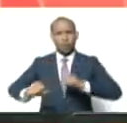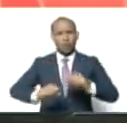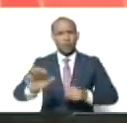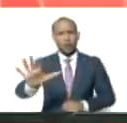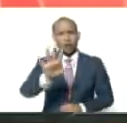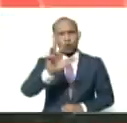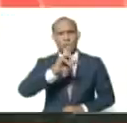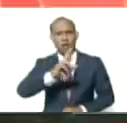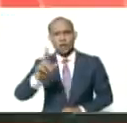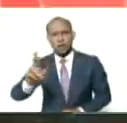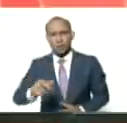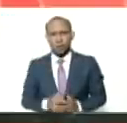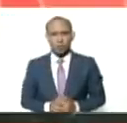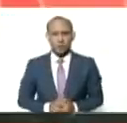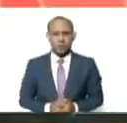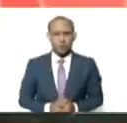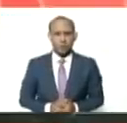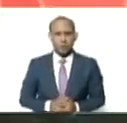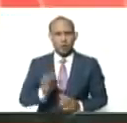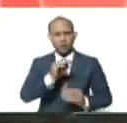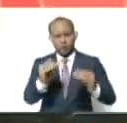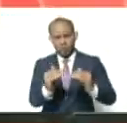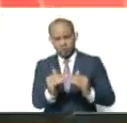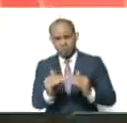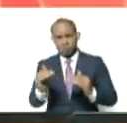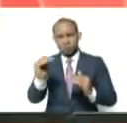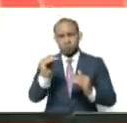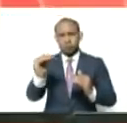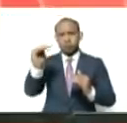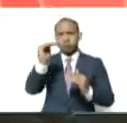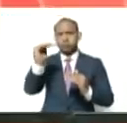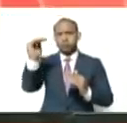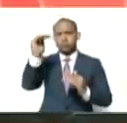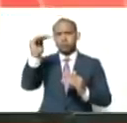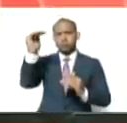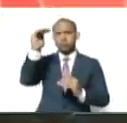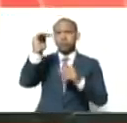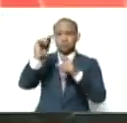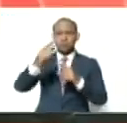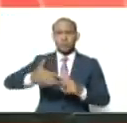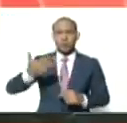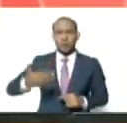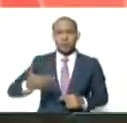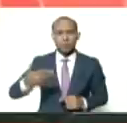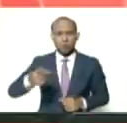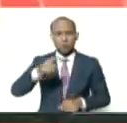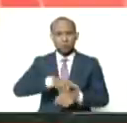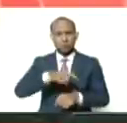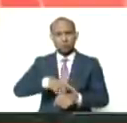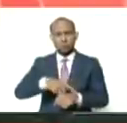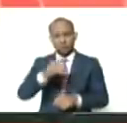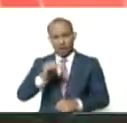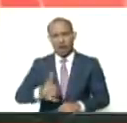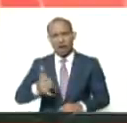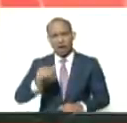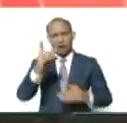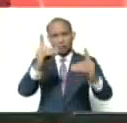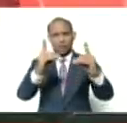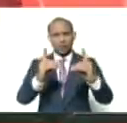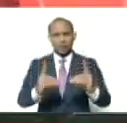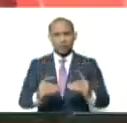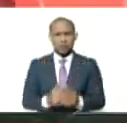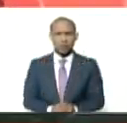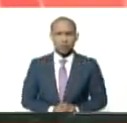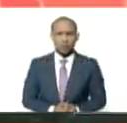metódica de abajo hacia arriba, ¿verdad? Y tiene un momento en que debemos tomar decisiones.